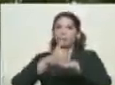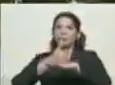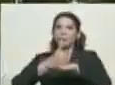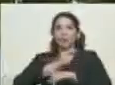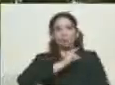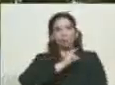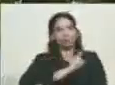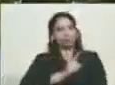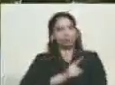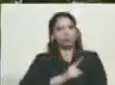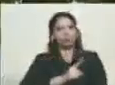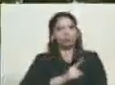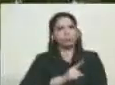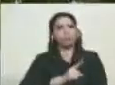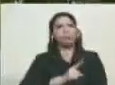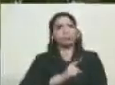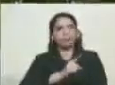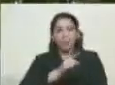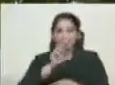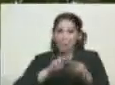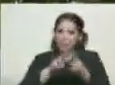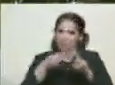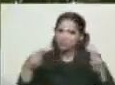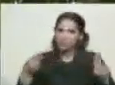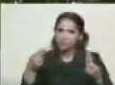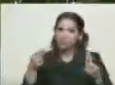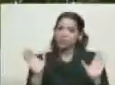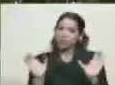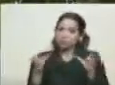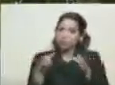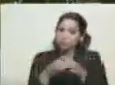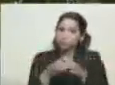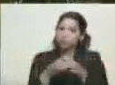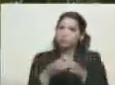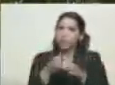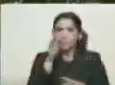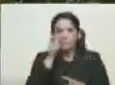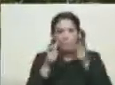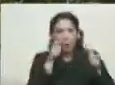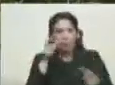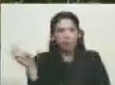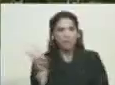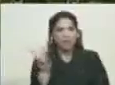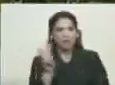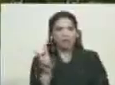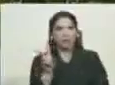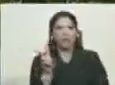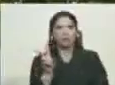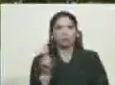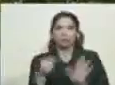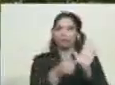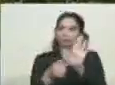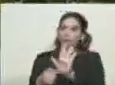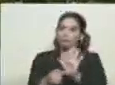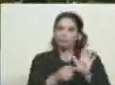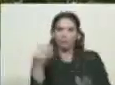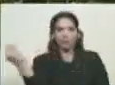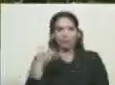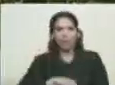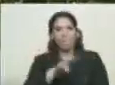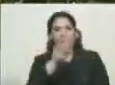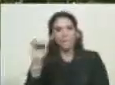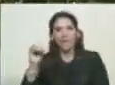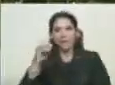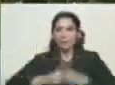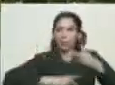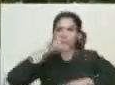ratificado el carácter pacifista del Ejecutivo Nacional, del pueblo venezolano, que ha sido demostrado en más de 20